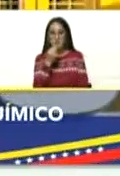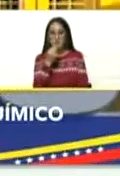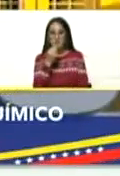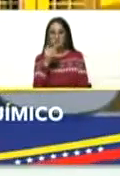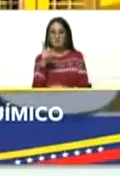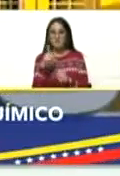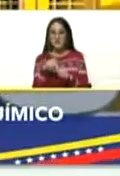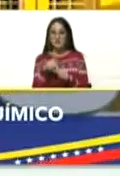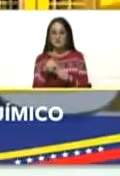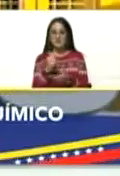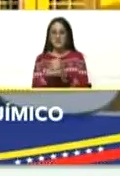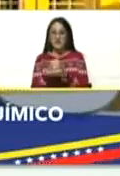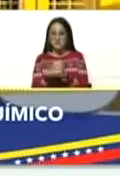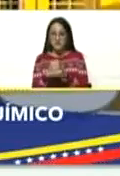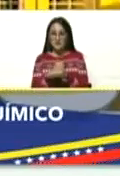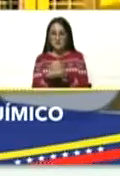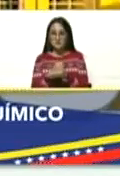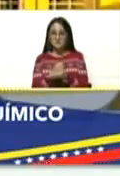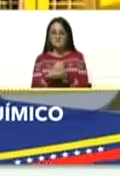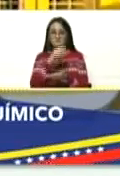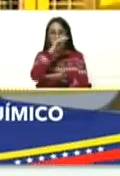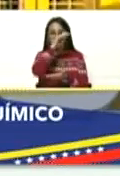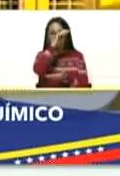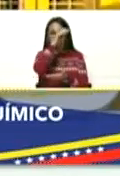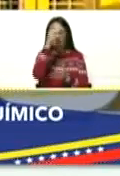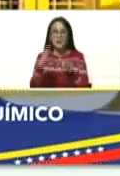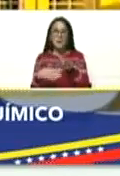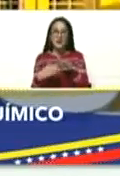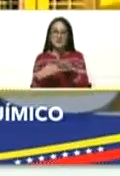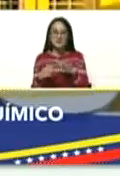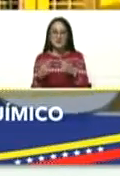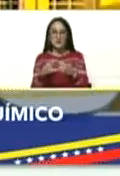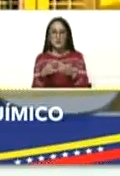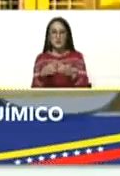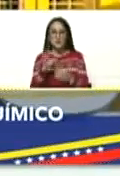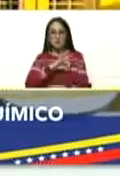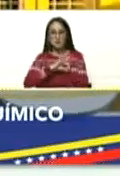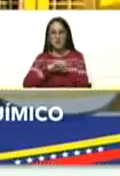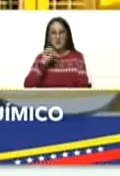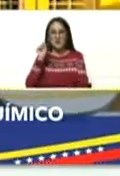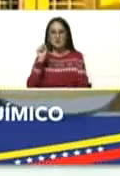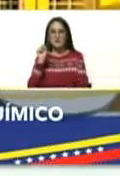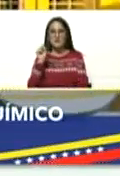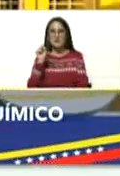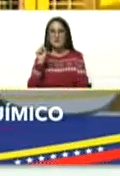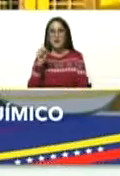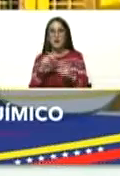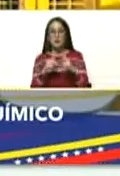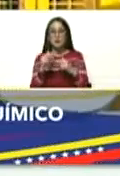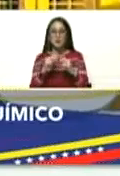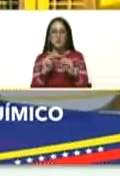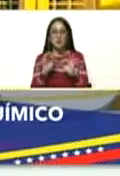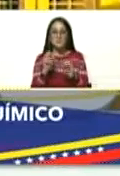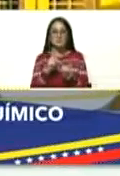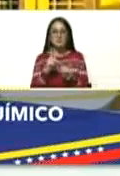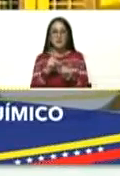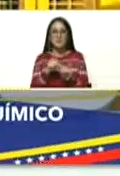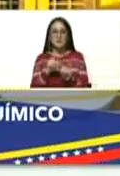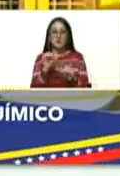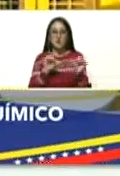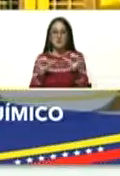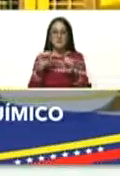hidrocarburos, farmacéuticos, industrias básicas, estratégicas y socialistas, en la construcción, en la petroquímica, en